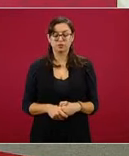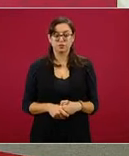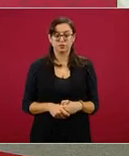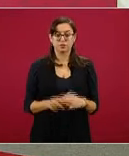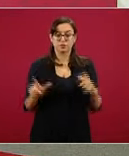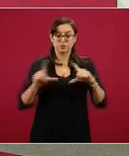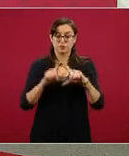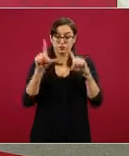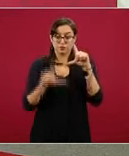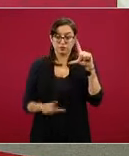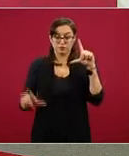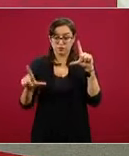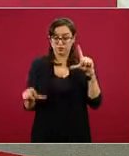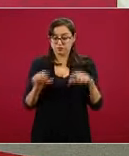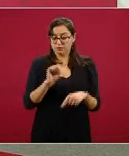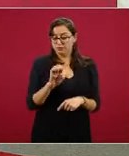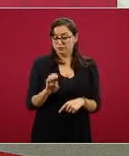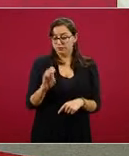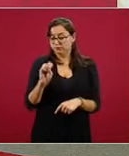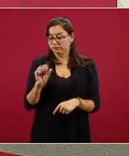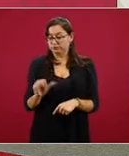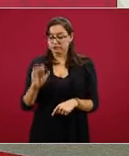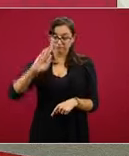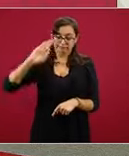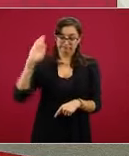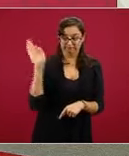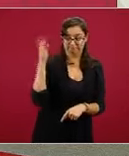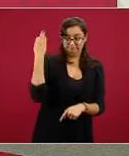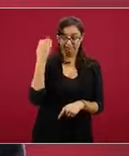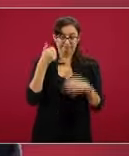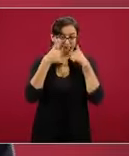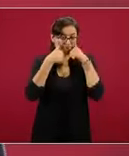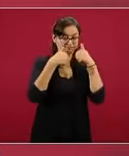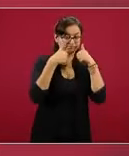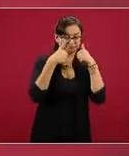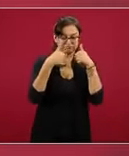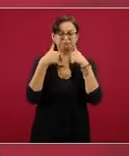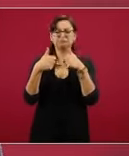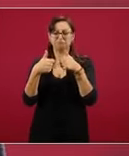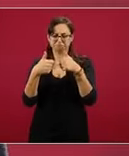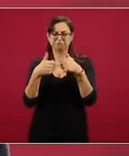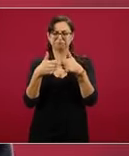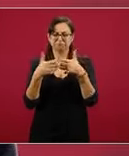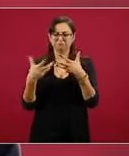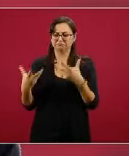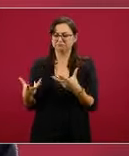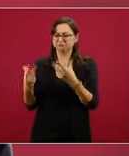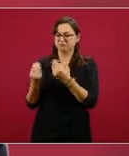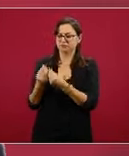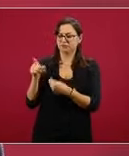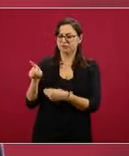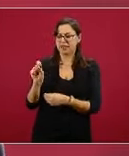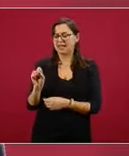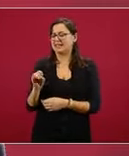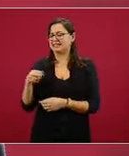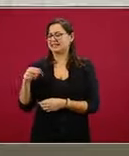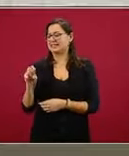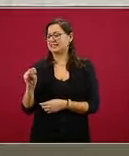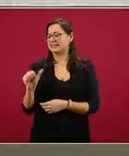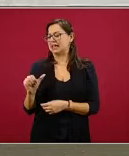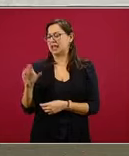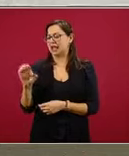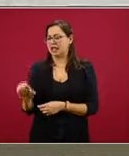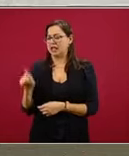nivel administrativo de la Secretaría de Salud Federal, precisamente trabajó de la mano de la SINSAE y de muchos especialistas